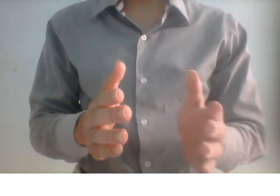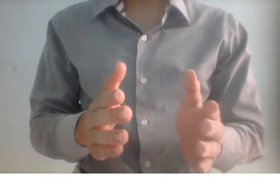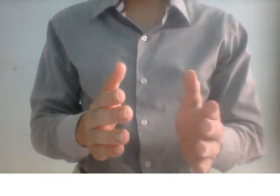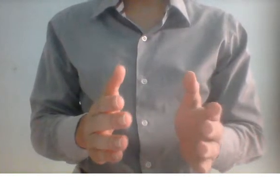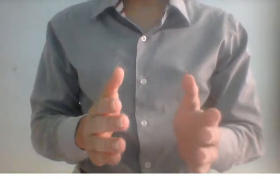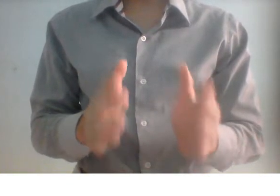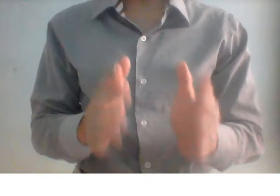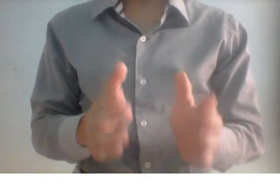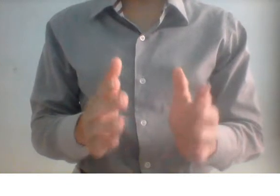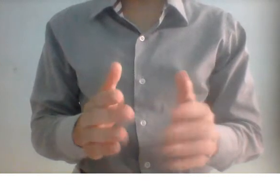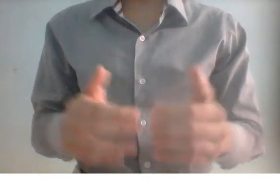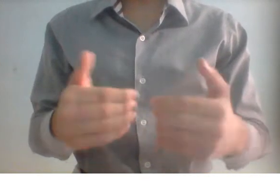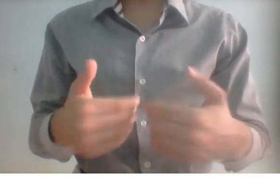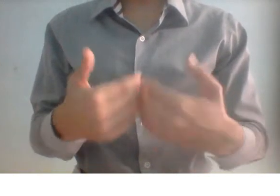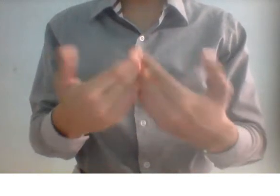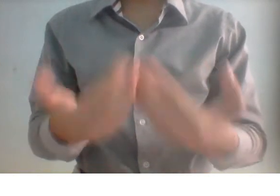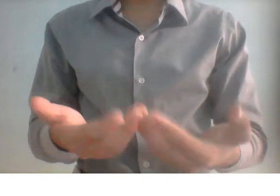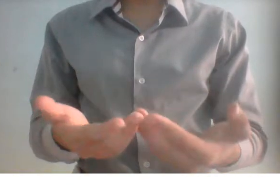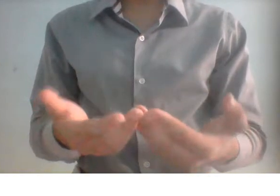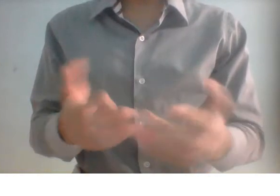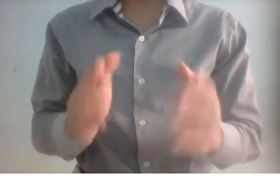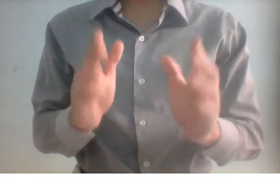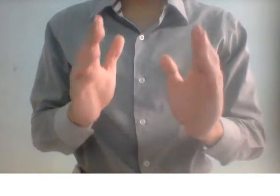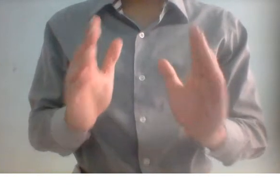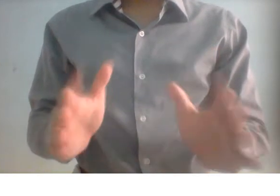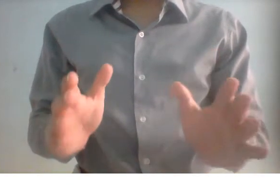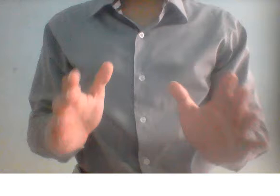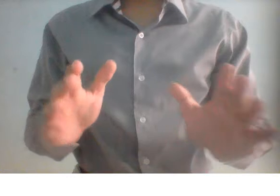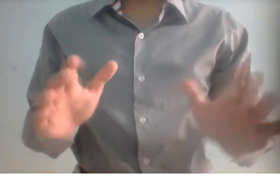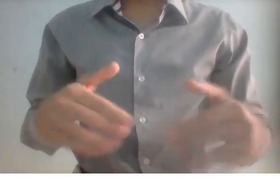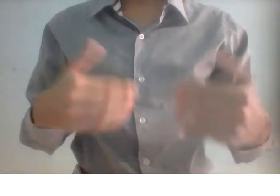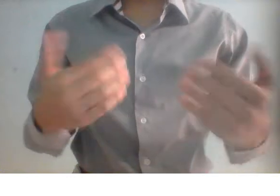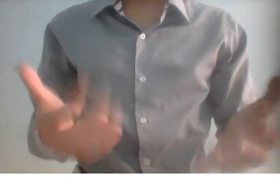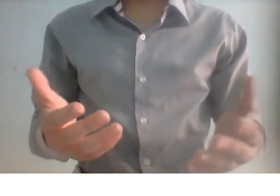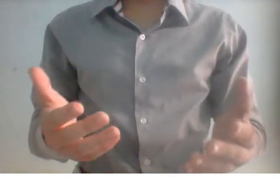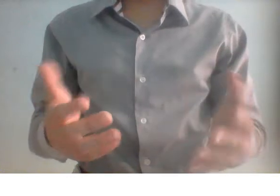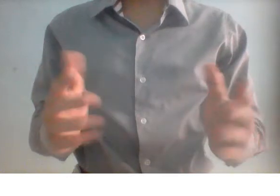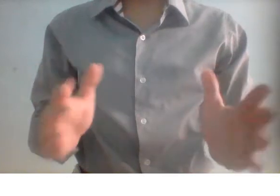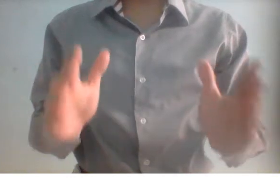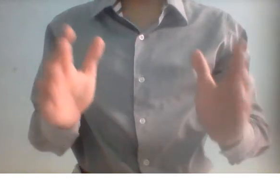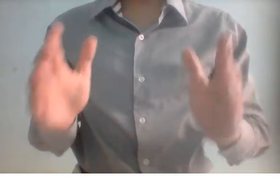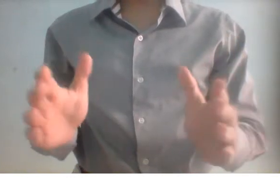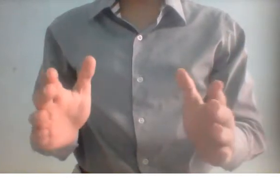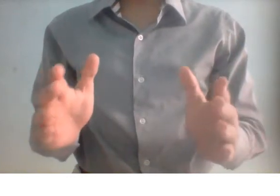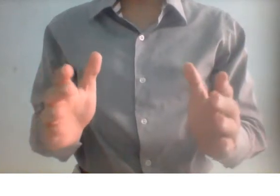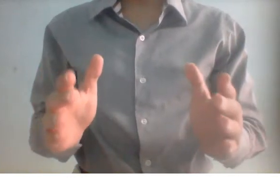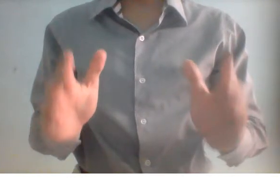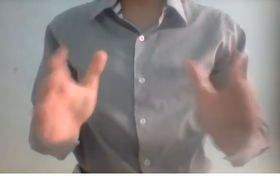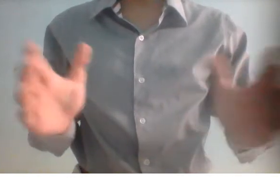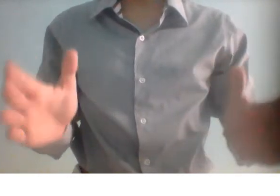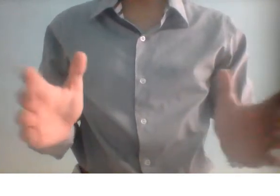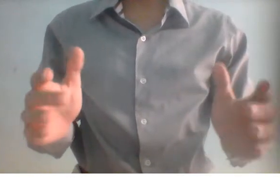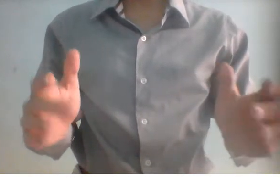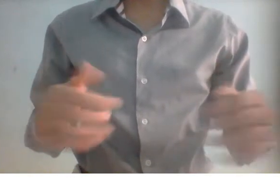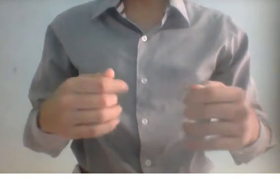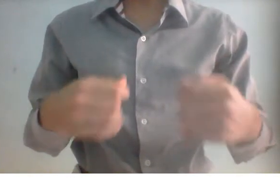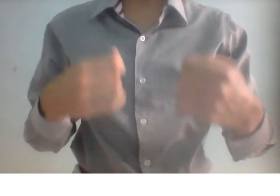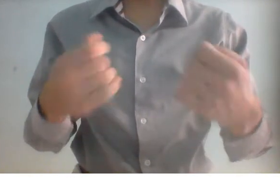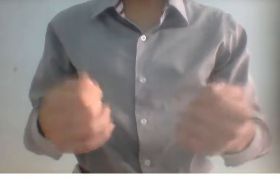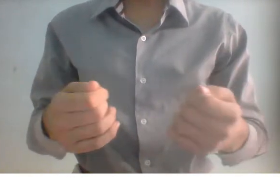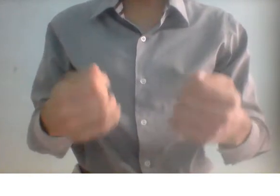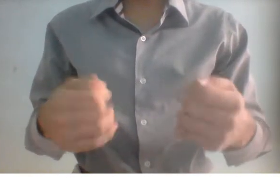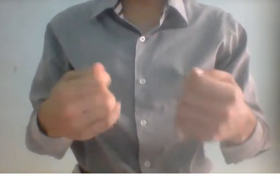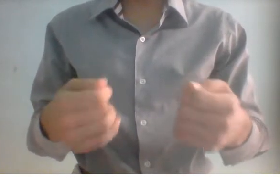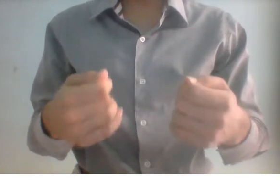dirigentes de la planta de Etileno 21 no quieren llegar a un acuerdo, porque ojo, aquí el mismo presidente intentó que se negociara y que